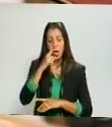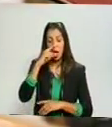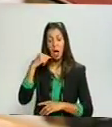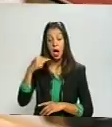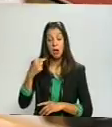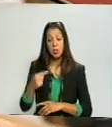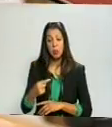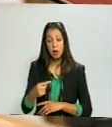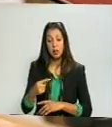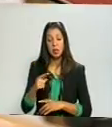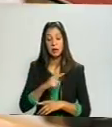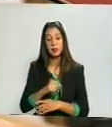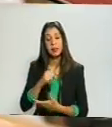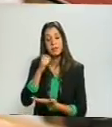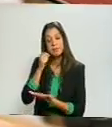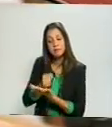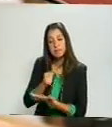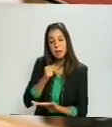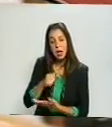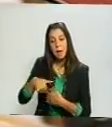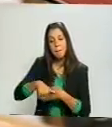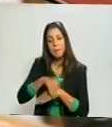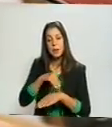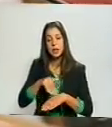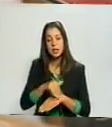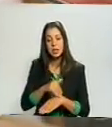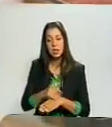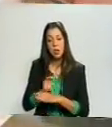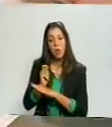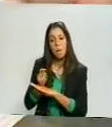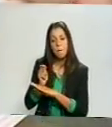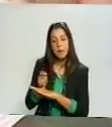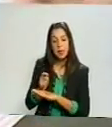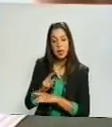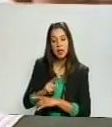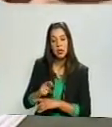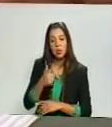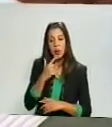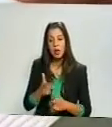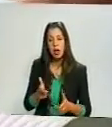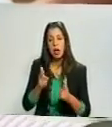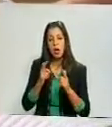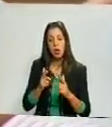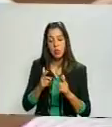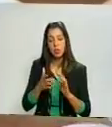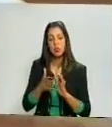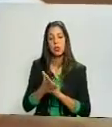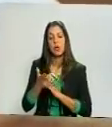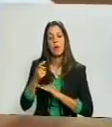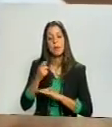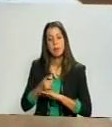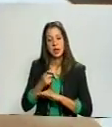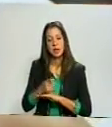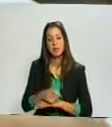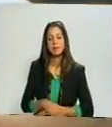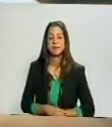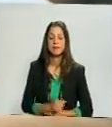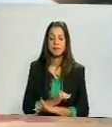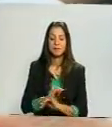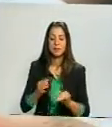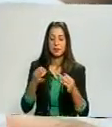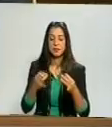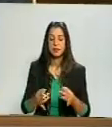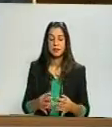debidamente certificado por el Ministerio del Poder Popular con competencia en materia de minería. Es todo,